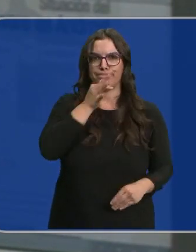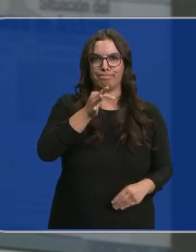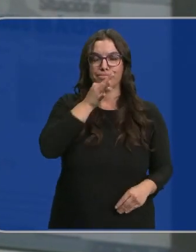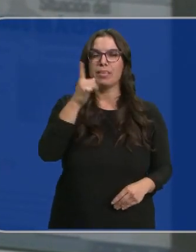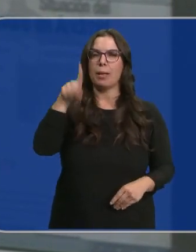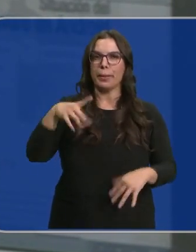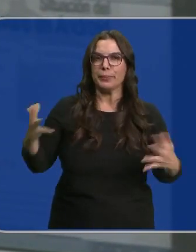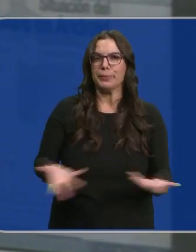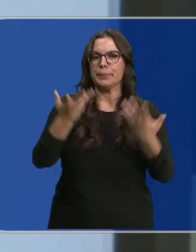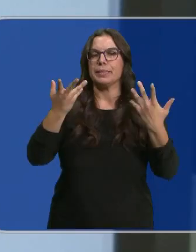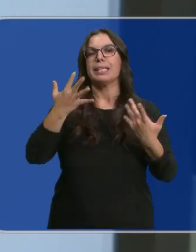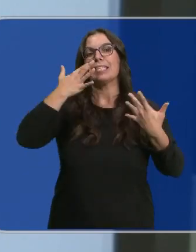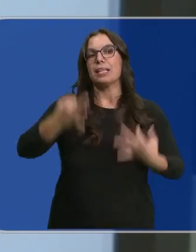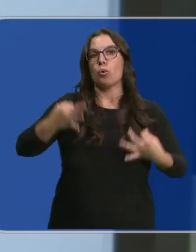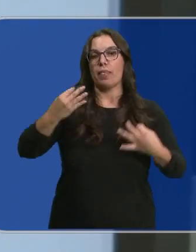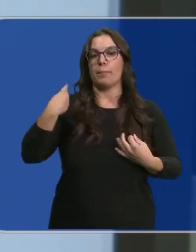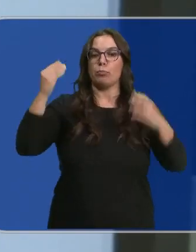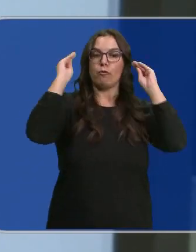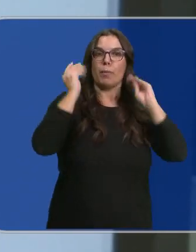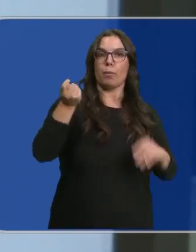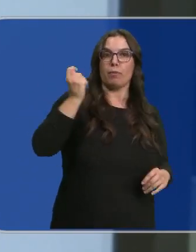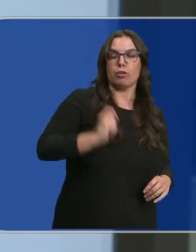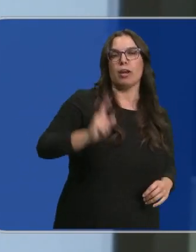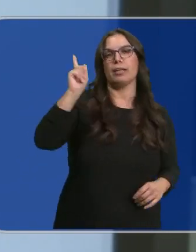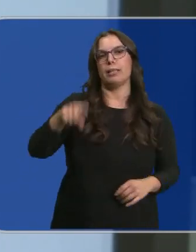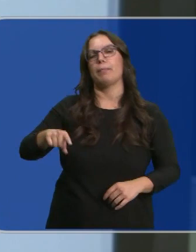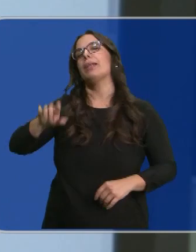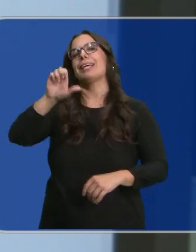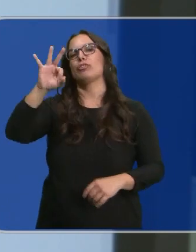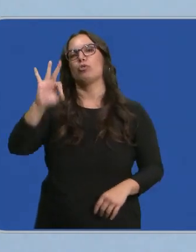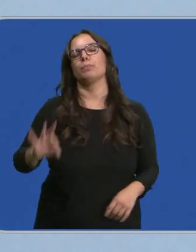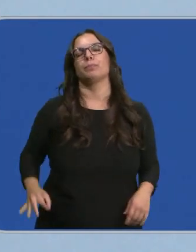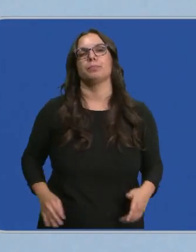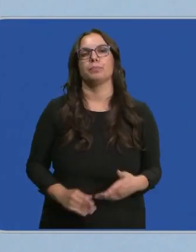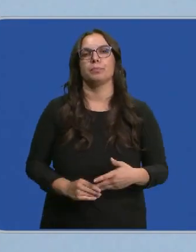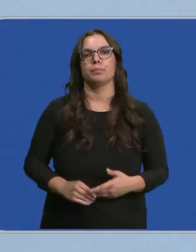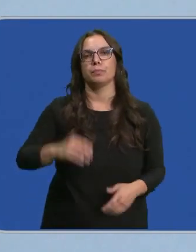hay que fomentar la ciberseguridad desde la formación profesional y desde la secundaria.